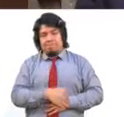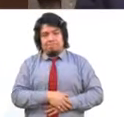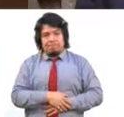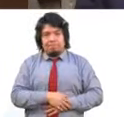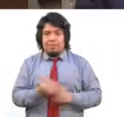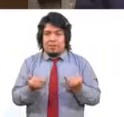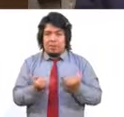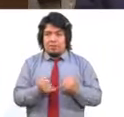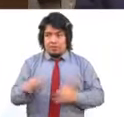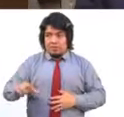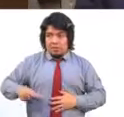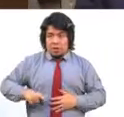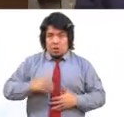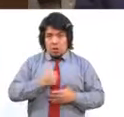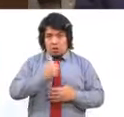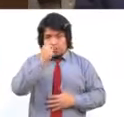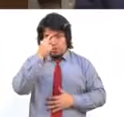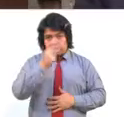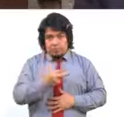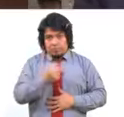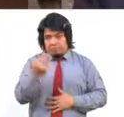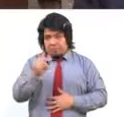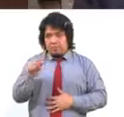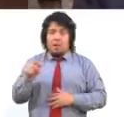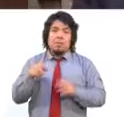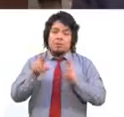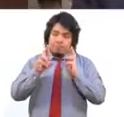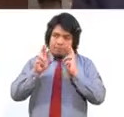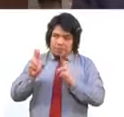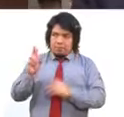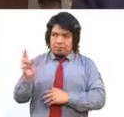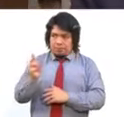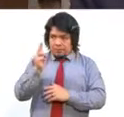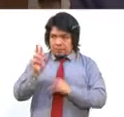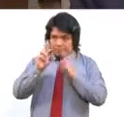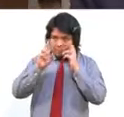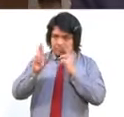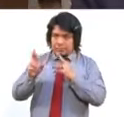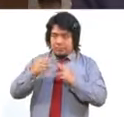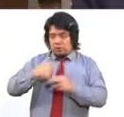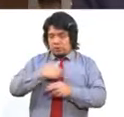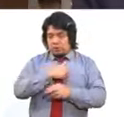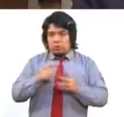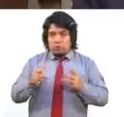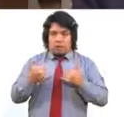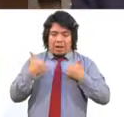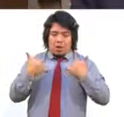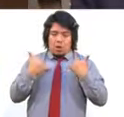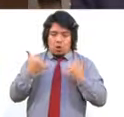del gobierno de la ciudad, respetando la autonomía universitaria. Aquí siempre vamos a estar para proteger a las jóvenes.